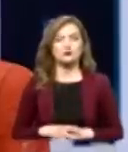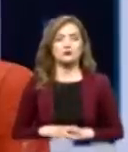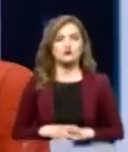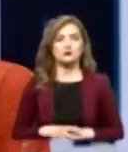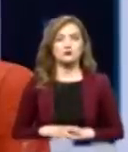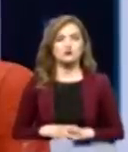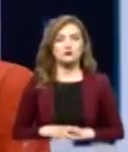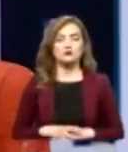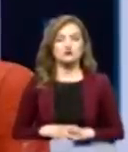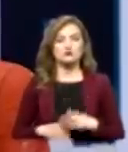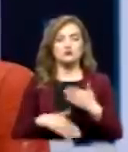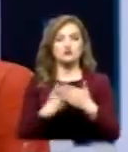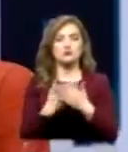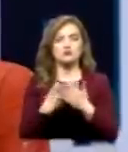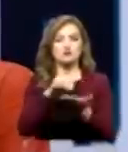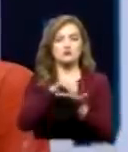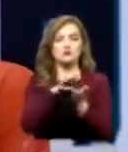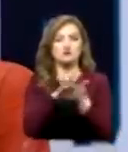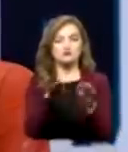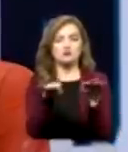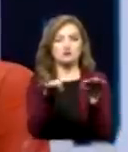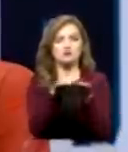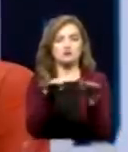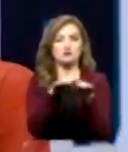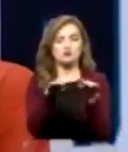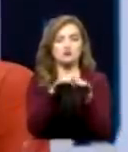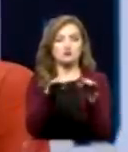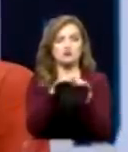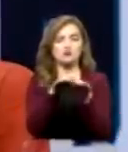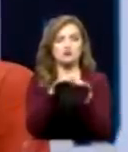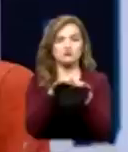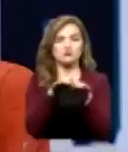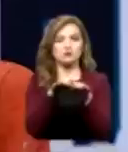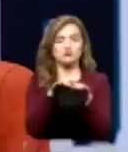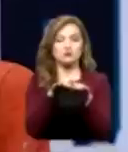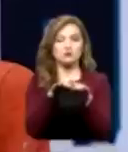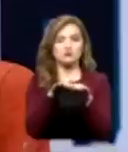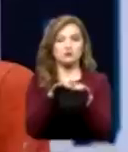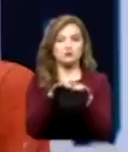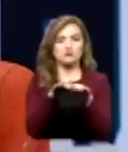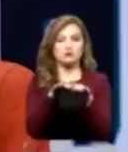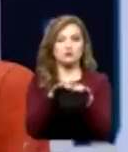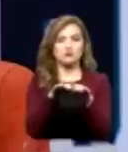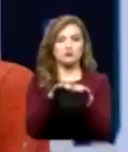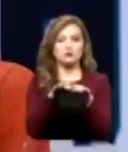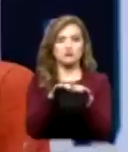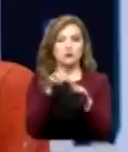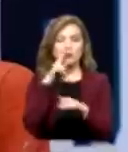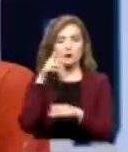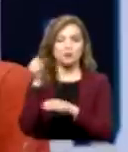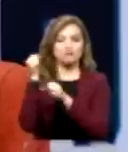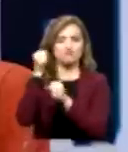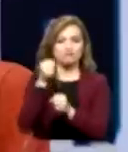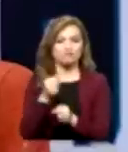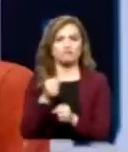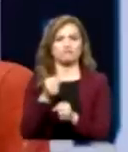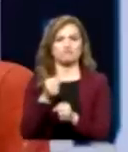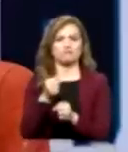más equitativamente, para quitar este patriarcado o machismo que está